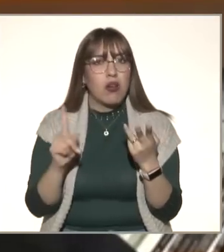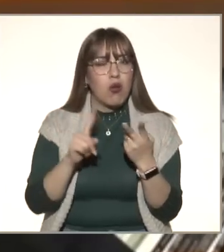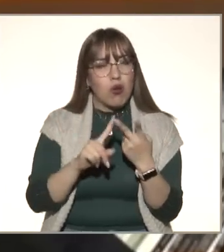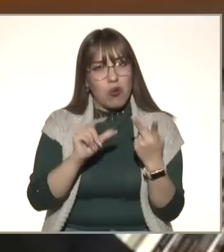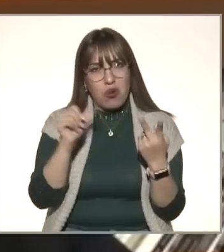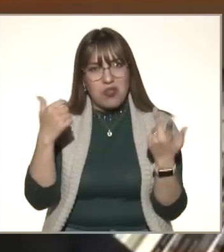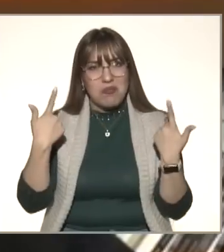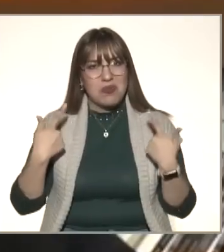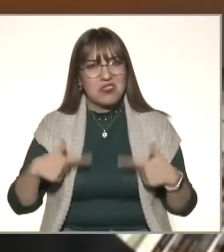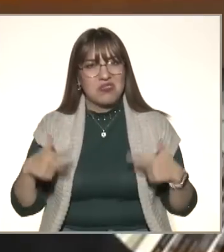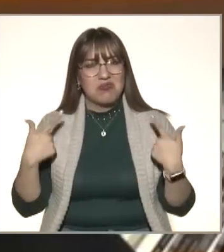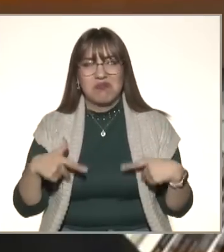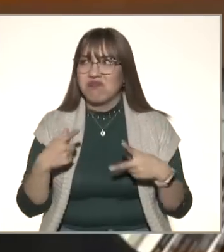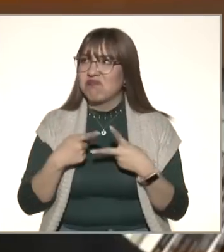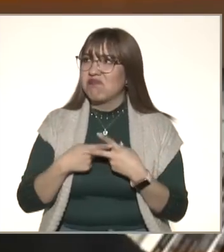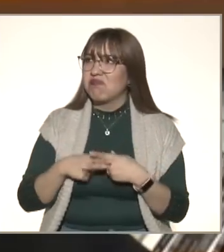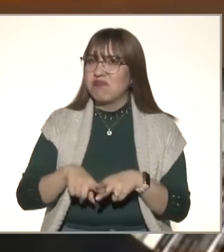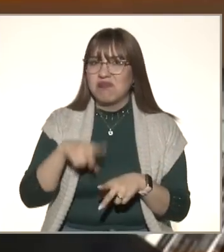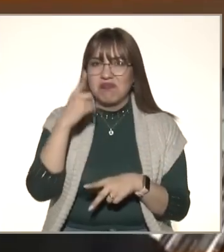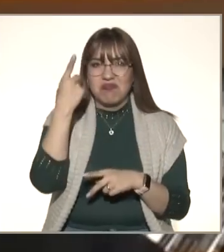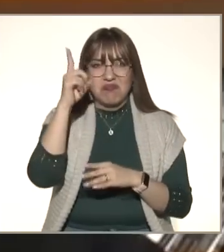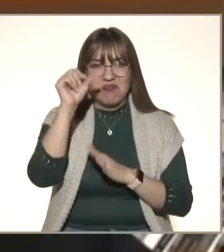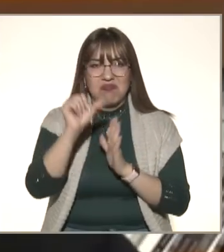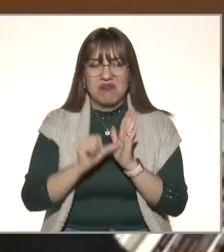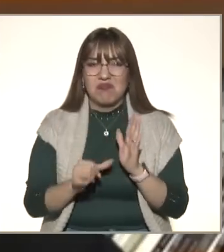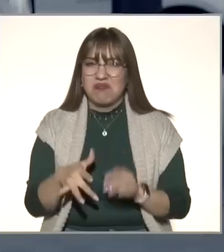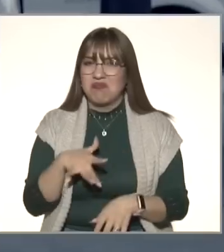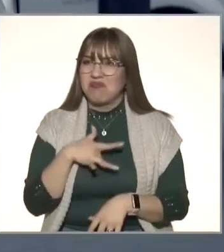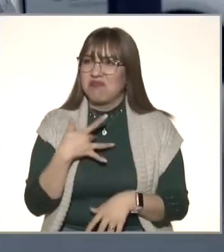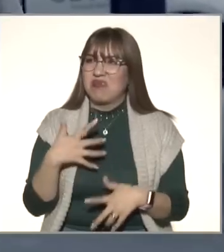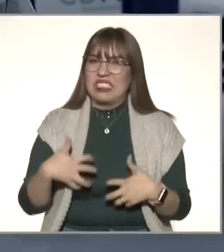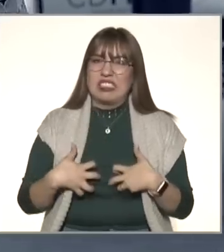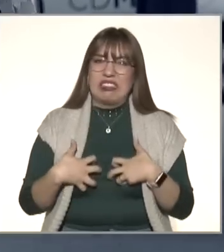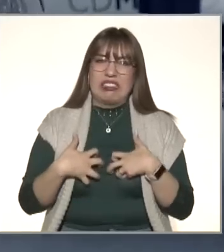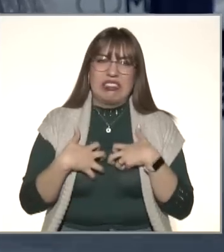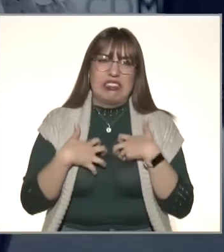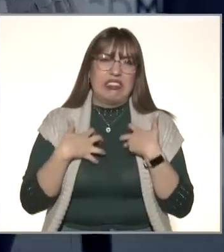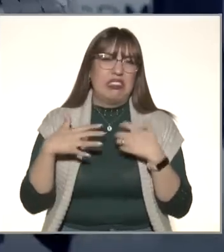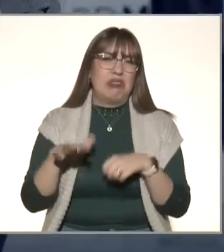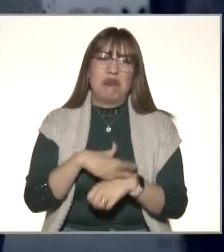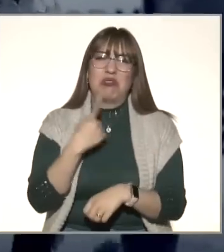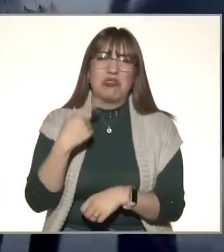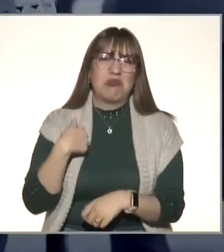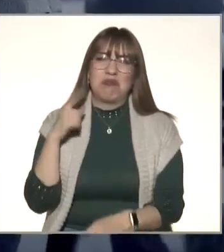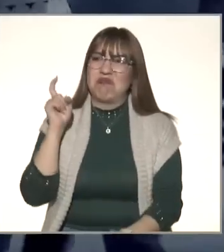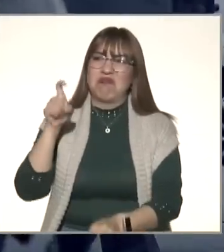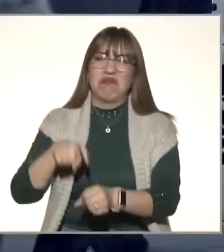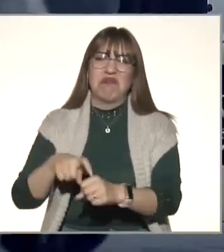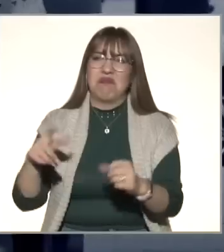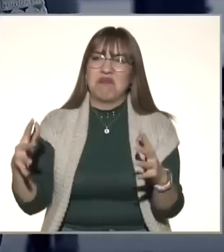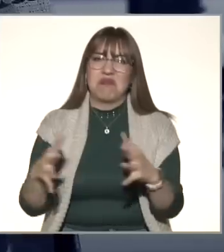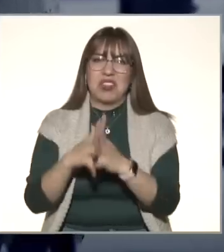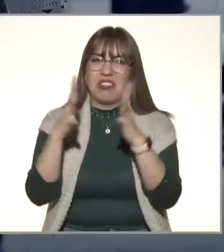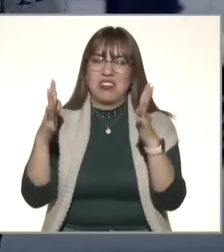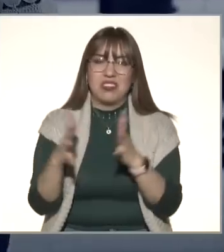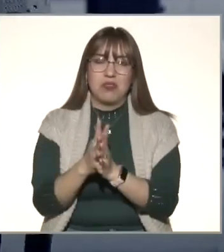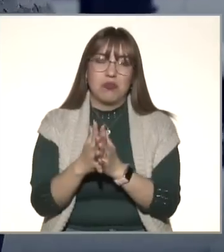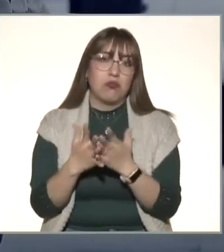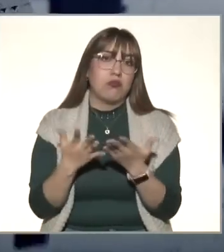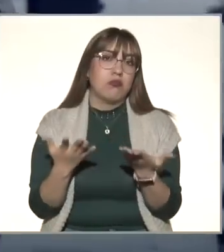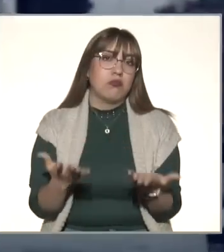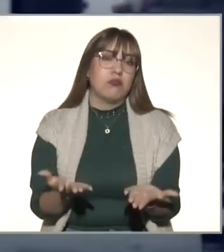enfadados con el mundo porque se sienten en un estado de no participación con esa fiesta comunitaria. Mi idea es que no